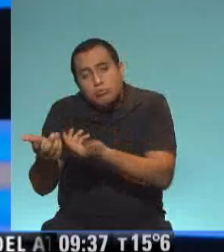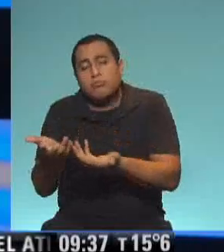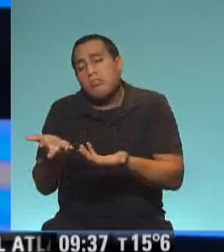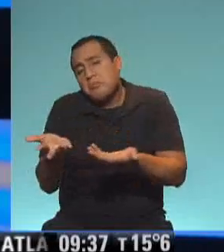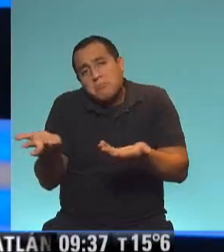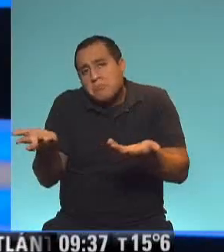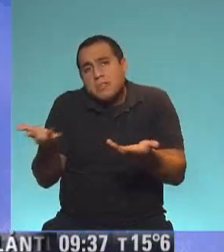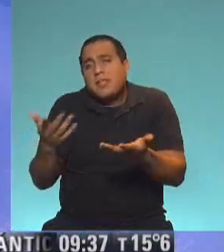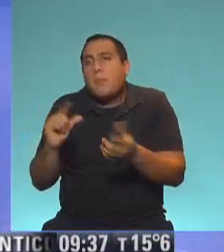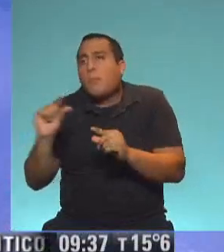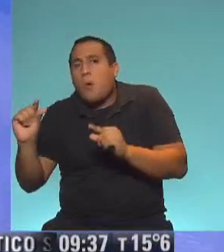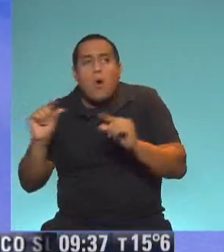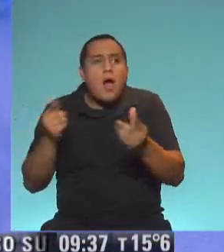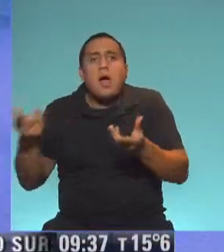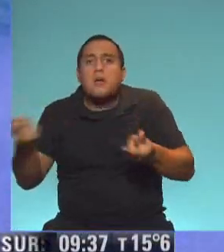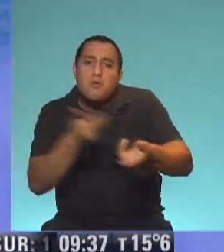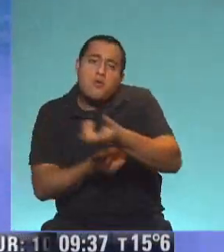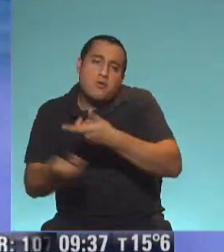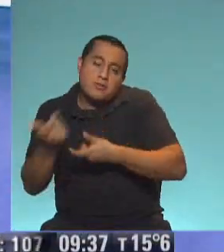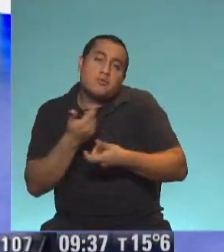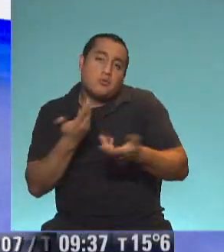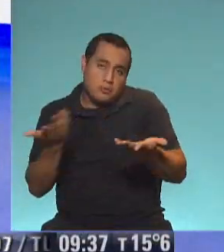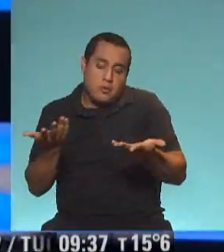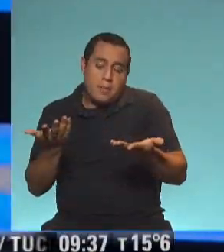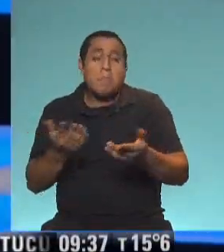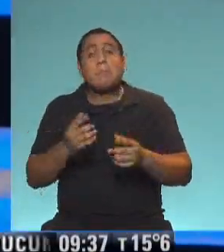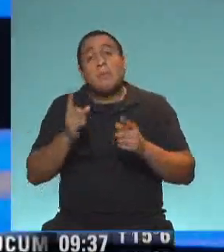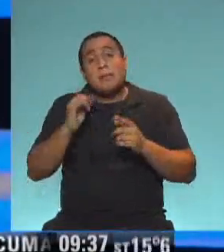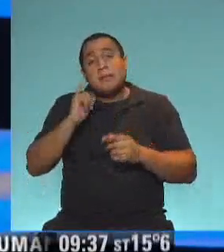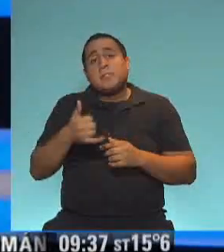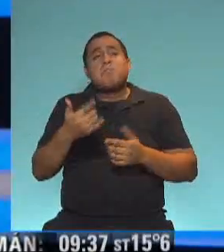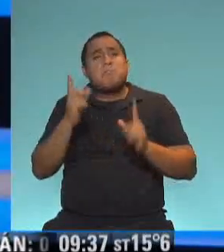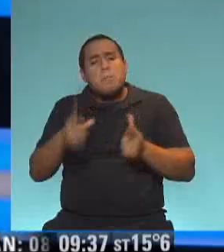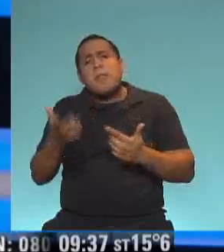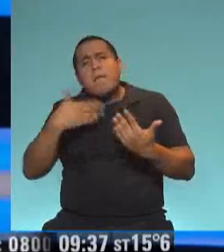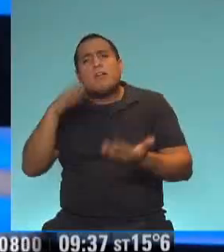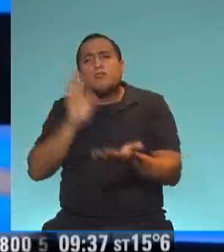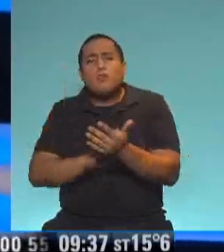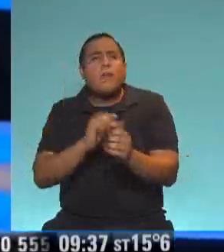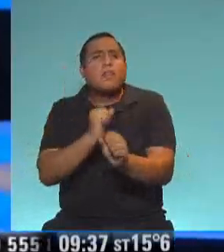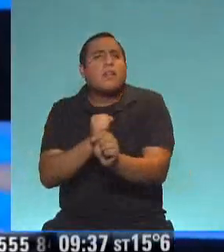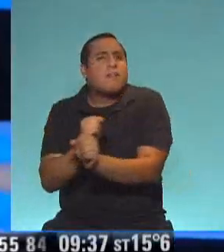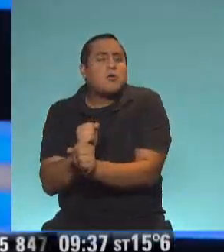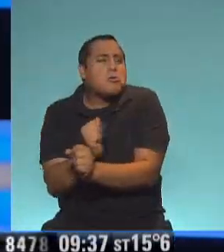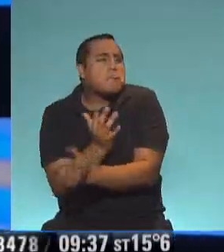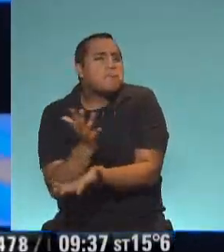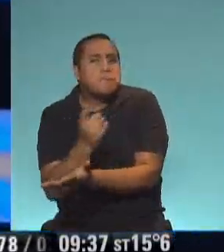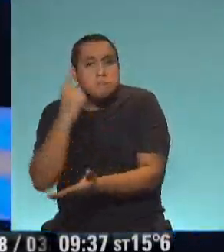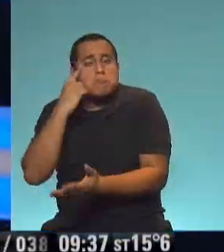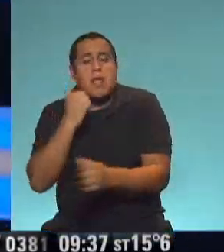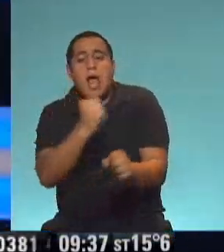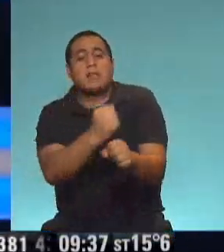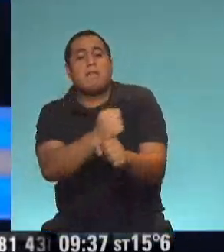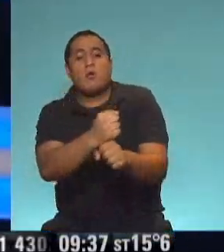muy bien, repartimos la tarea para que sea equitativo para todos. Bueno, y hablando de los trabajos, ¿ustedes qué les parece? ¿Hay trabajos que sean